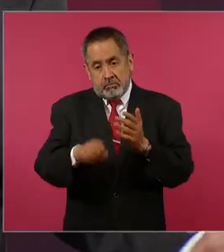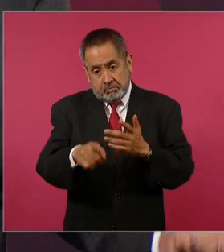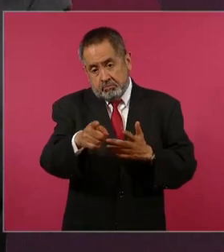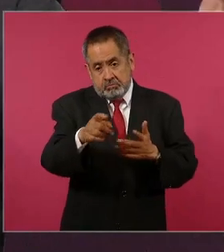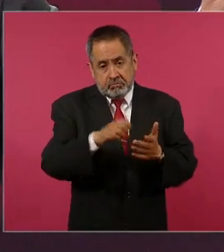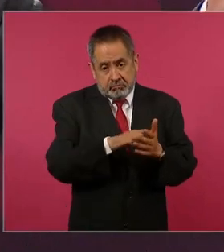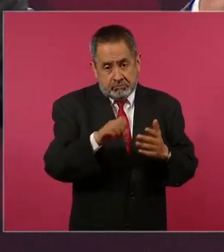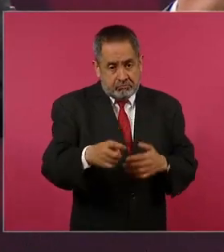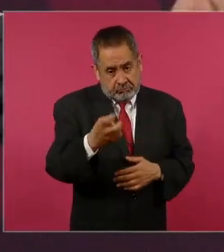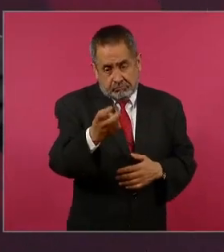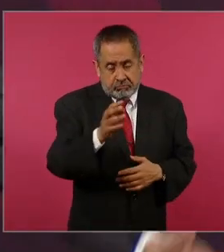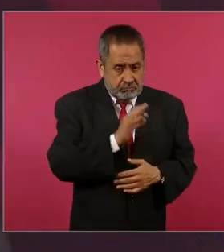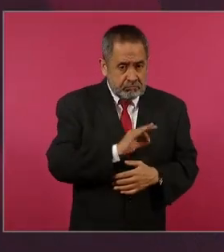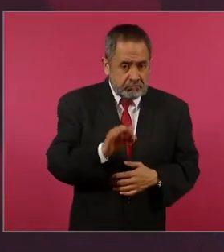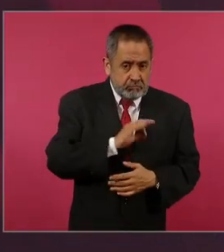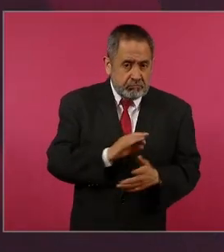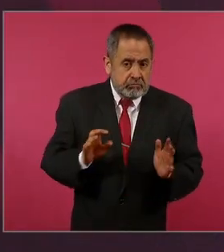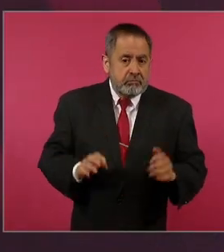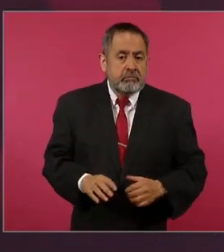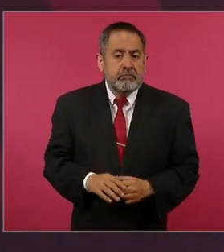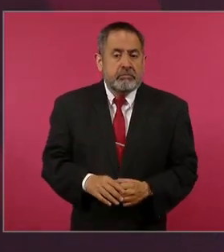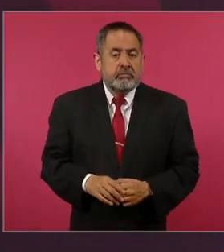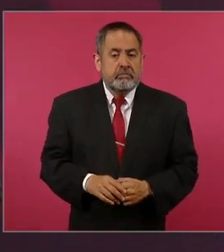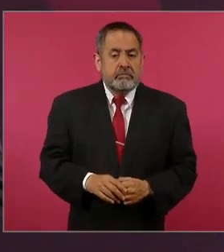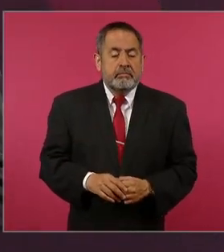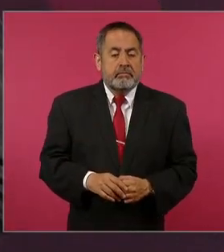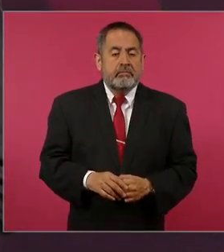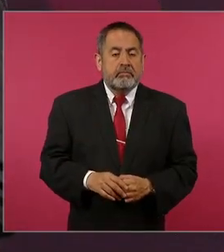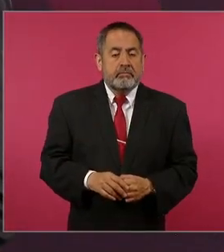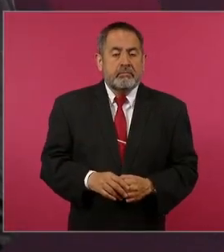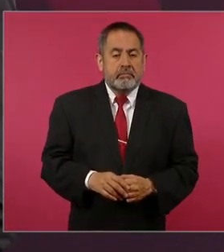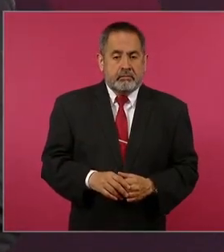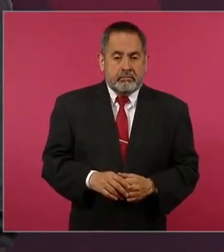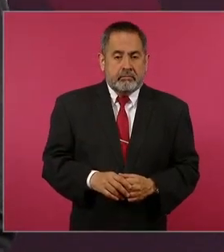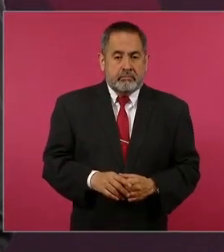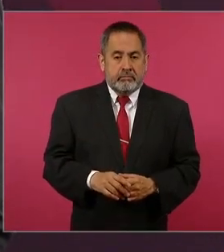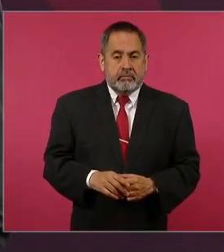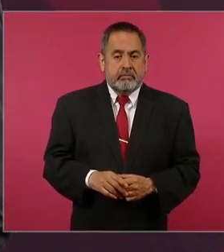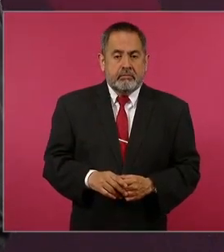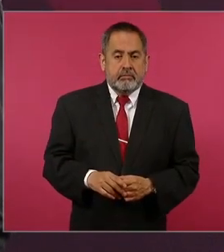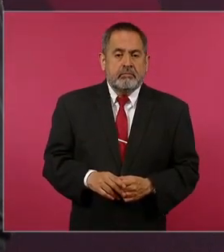Por ejemplo, eso podría ser,